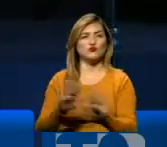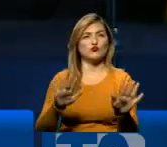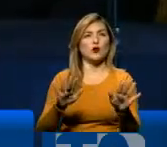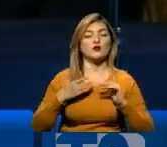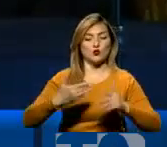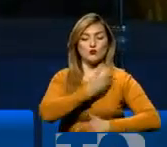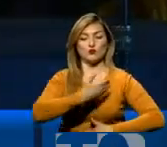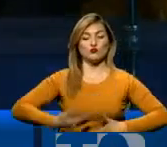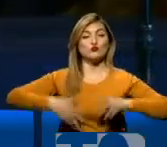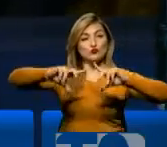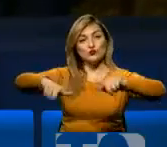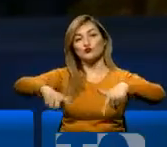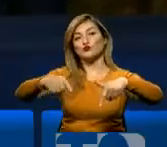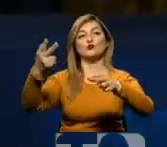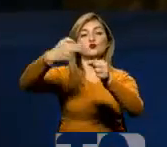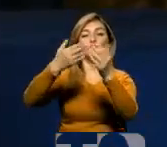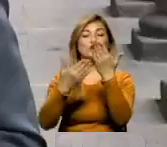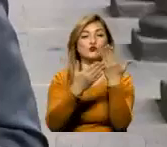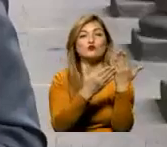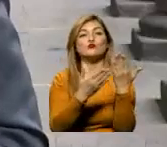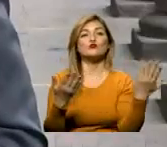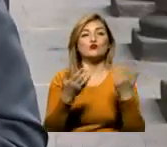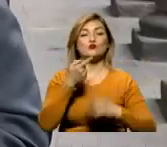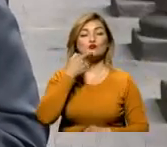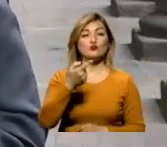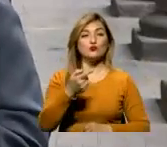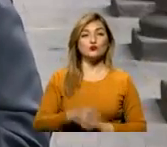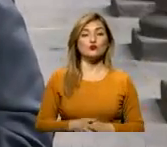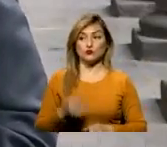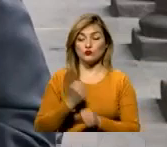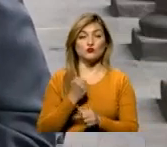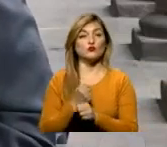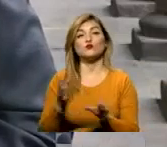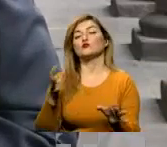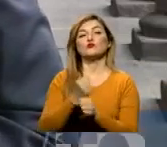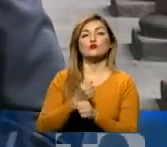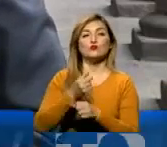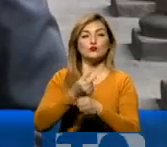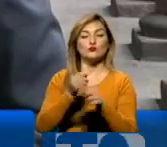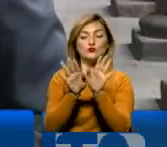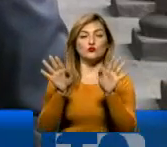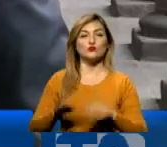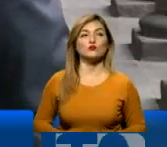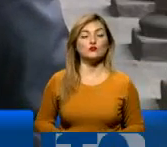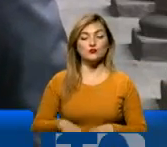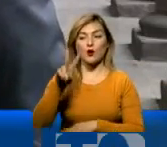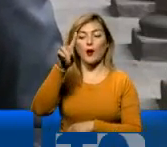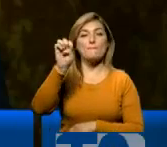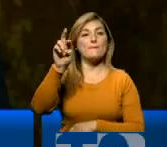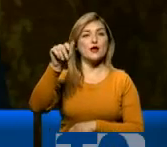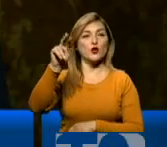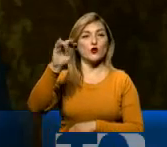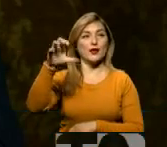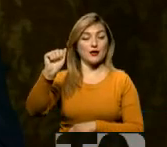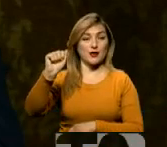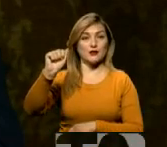presidente Lenín Moreno, presente en este evento, también destacó el trabajo realizado por la gerente general Verónica Artola.